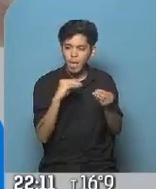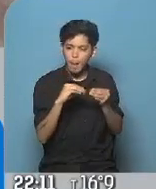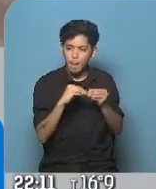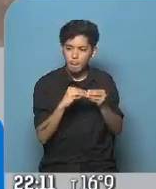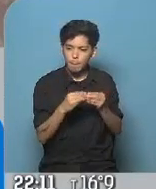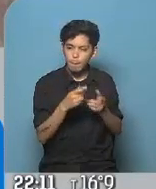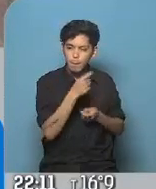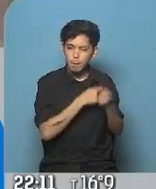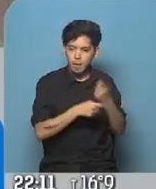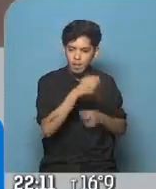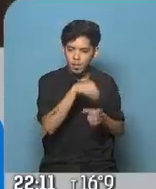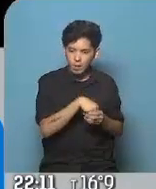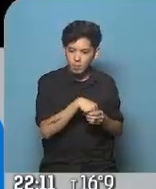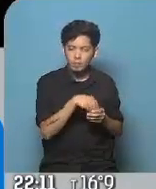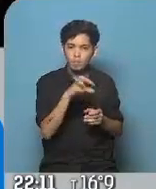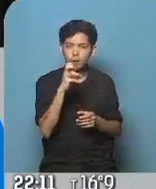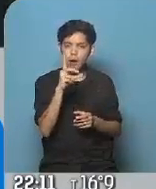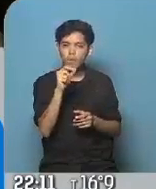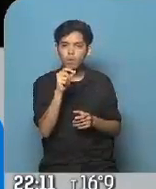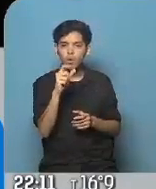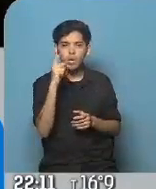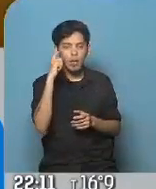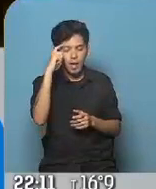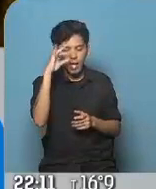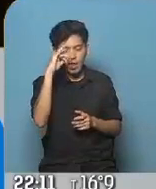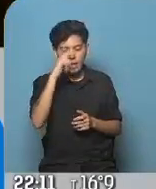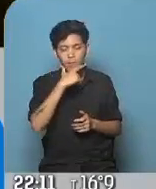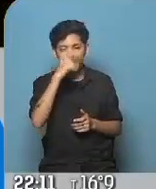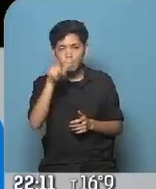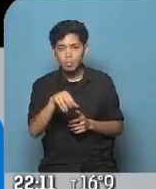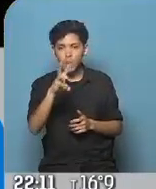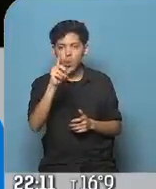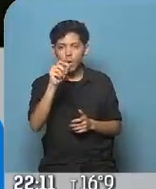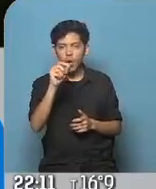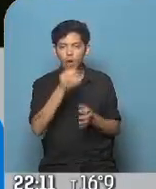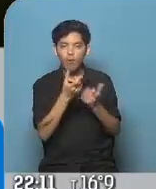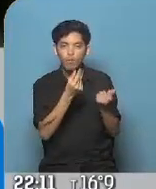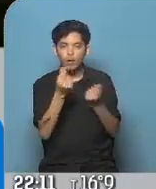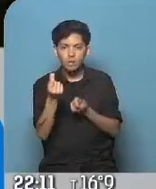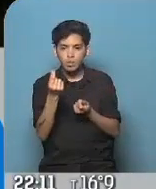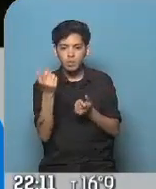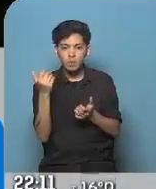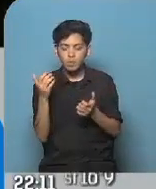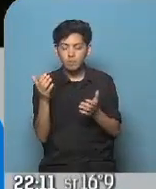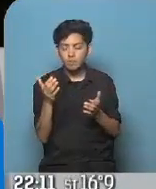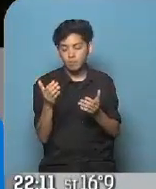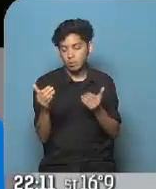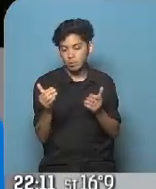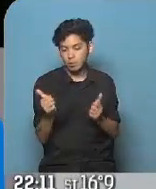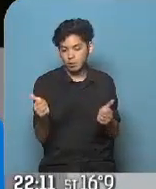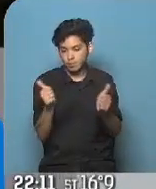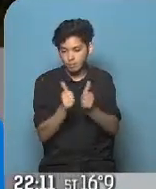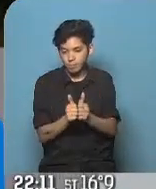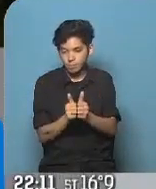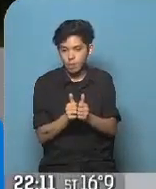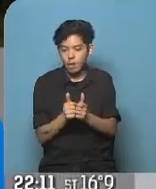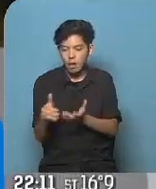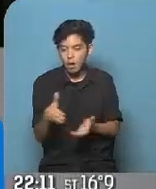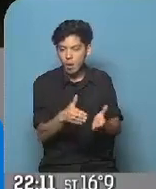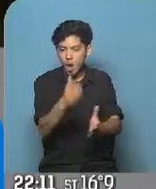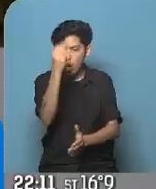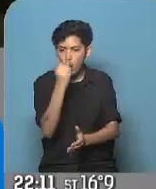ver Paulo Guedes, un banquero, un financista que se acercó y prácticamente le marcó la ruta económica a Bolsonaro, y